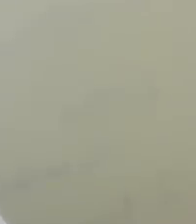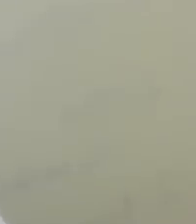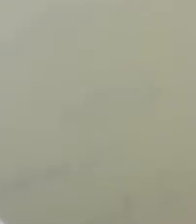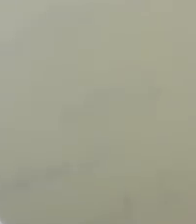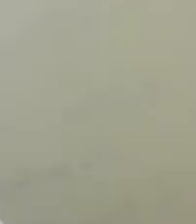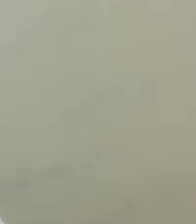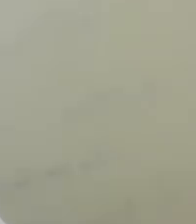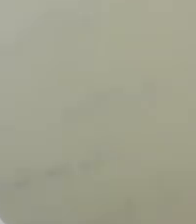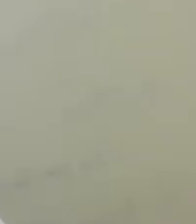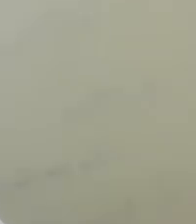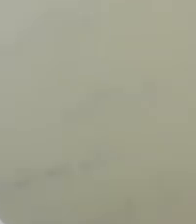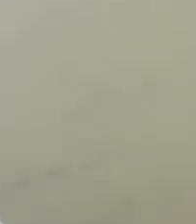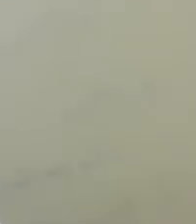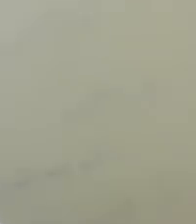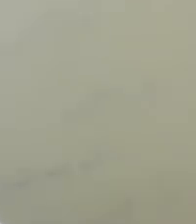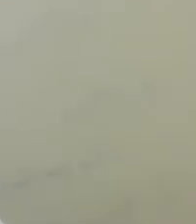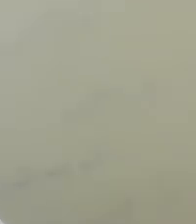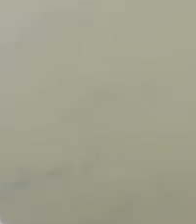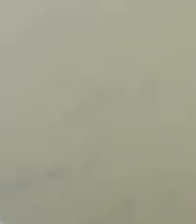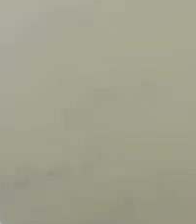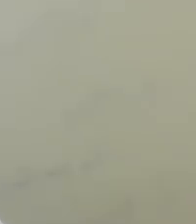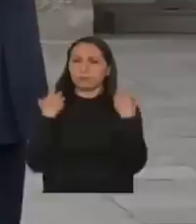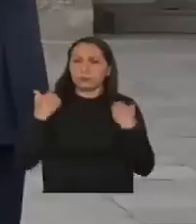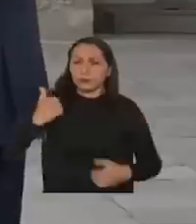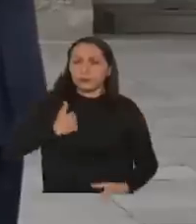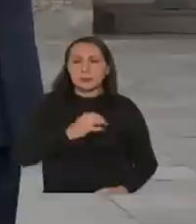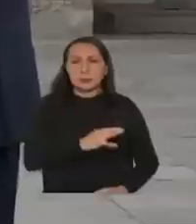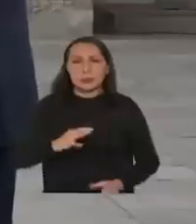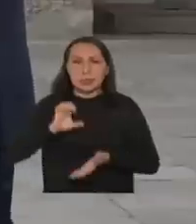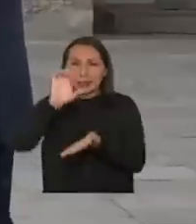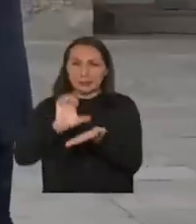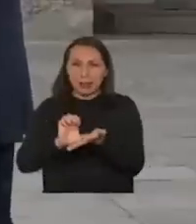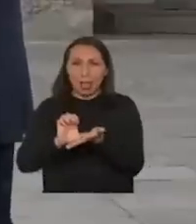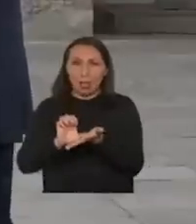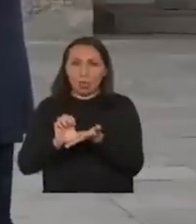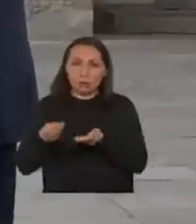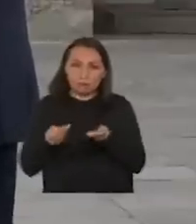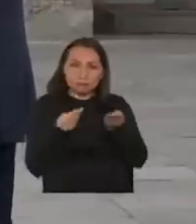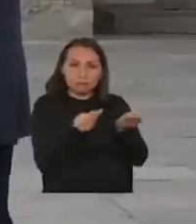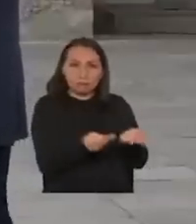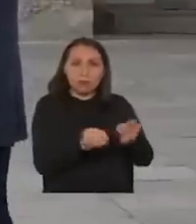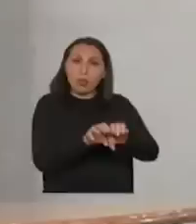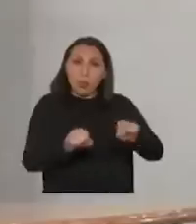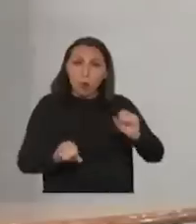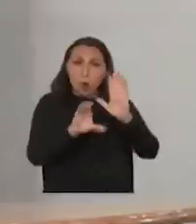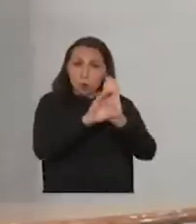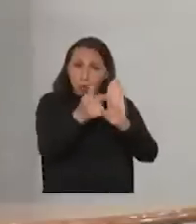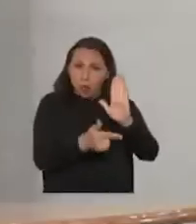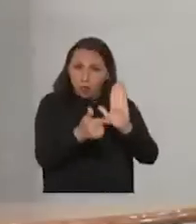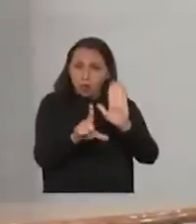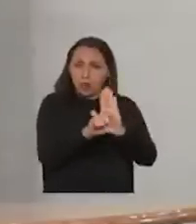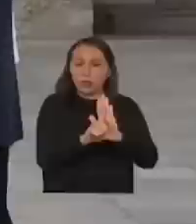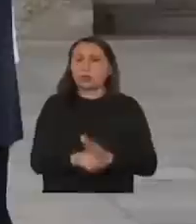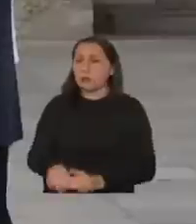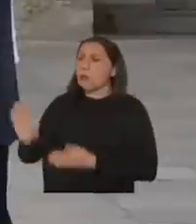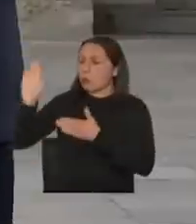de la flamante ministra del Interior. La llegada de Ana Lía Uriarte al Ministerio Secretaría General de la Presidencia fue de